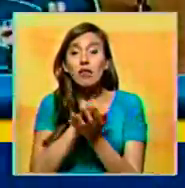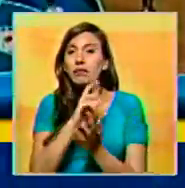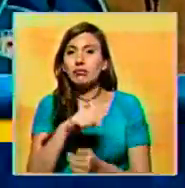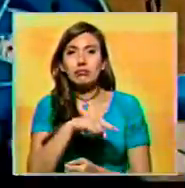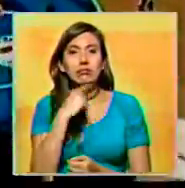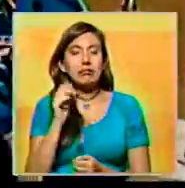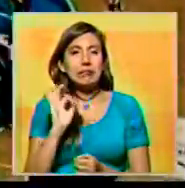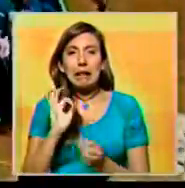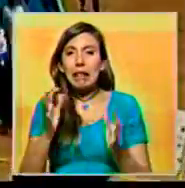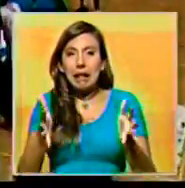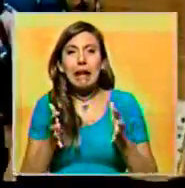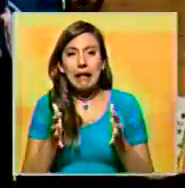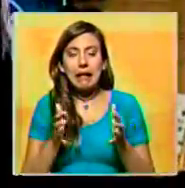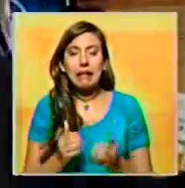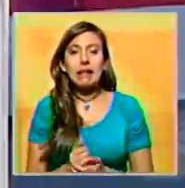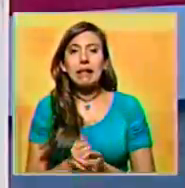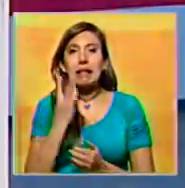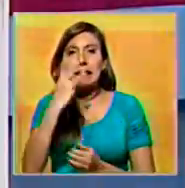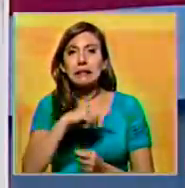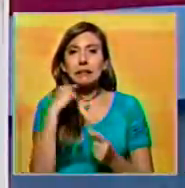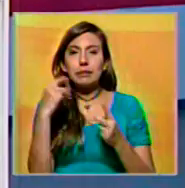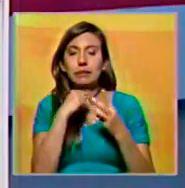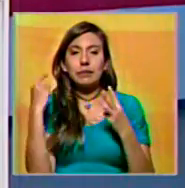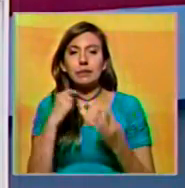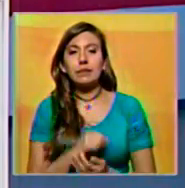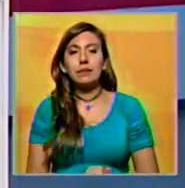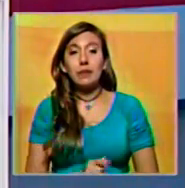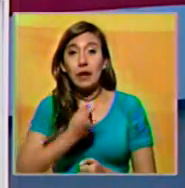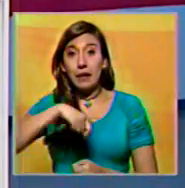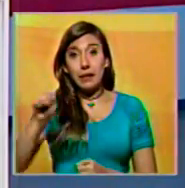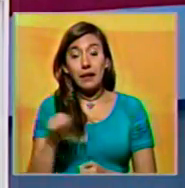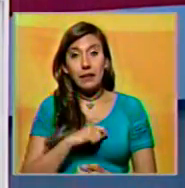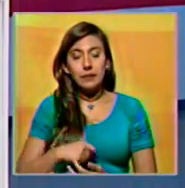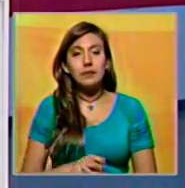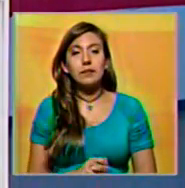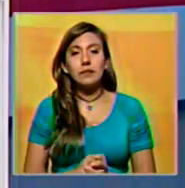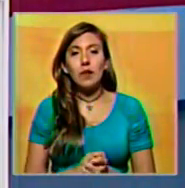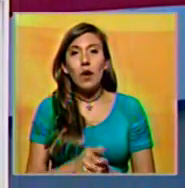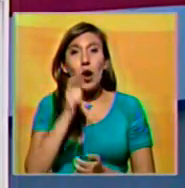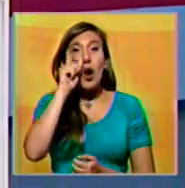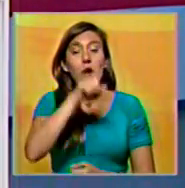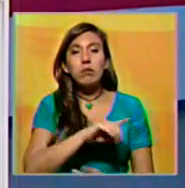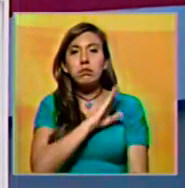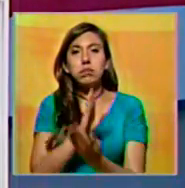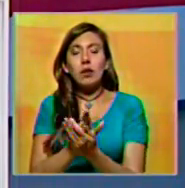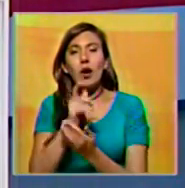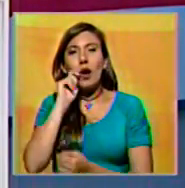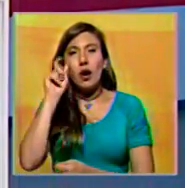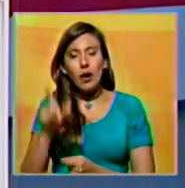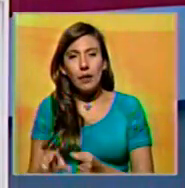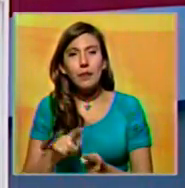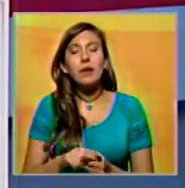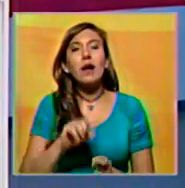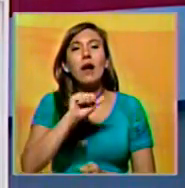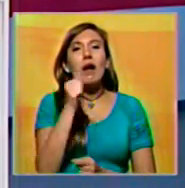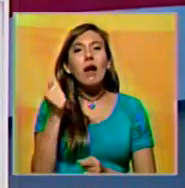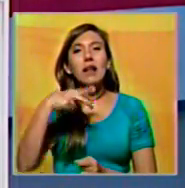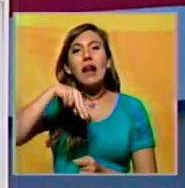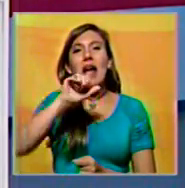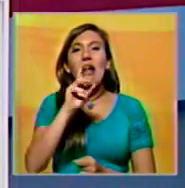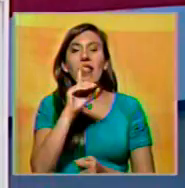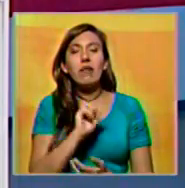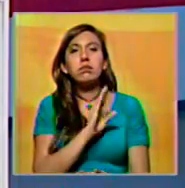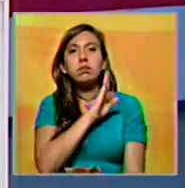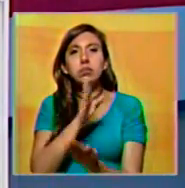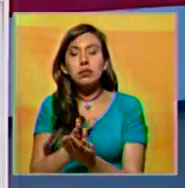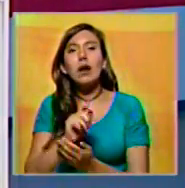3 derrotas al hilo. Ya para cerrar en el tenis, Novak Djokovic derrotó a Tommy Haas en 3 sets, Rafael Nadal derrotó a Stanislav Wawrinka